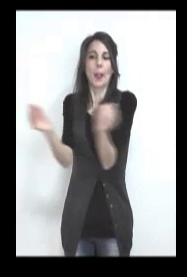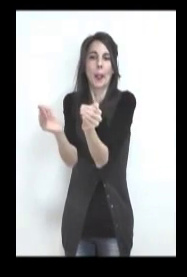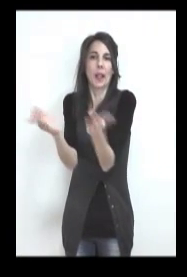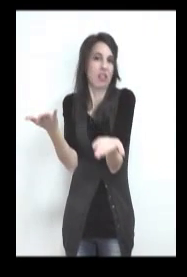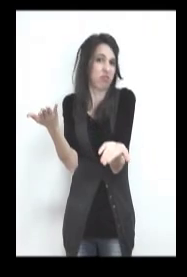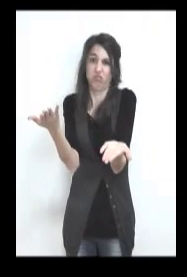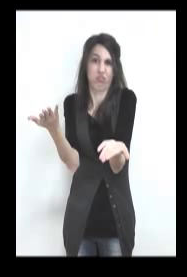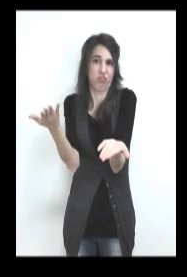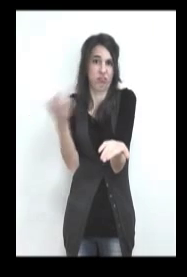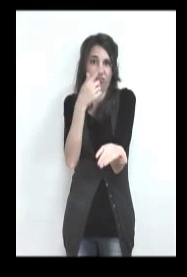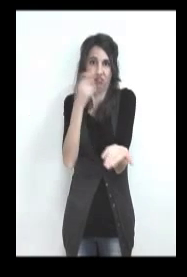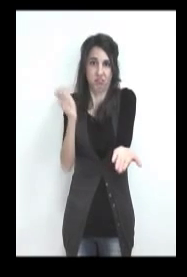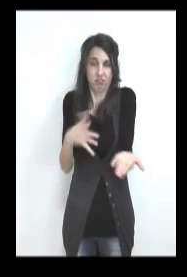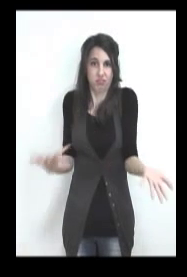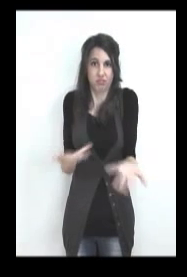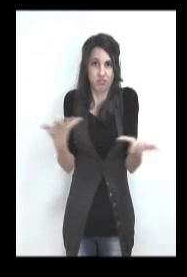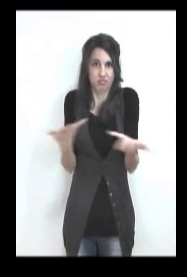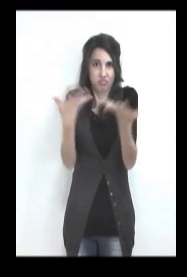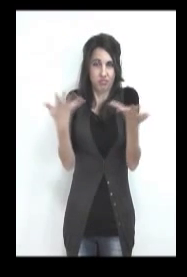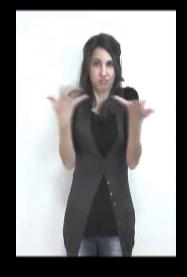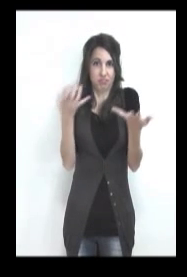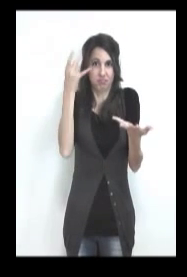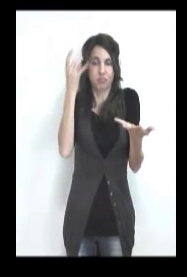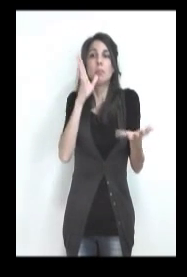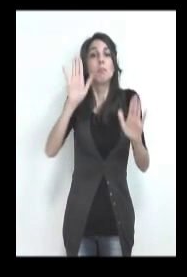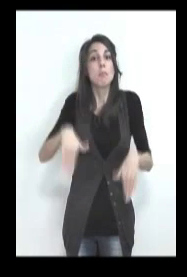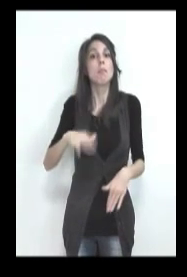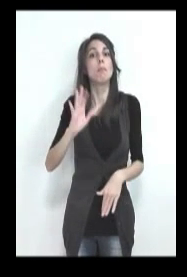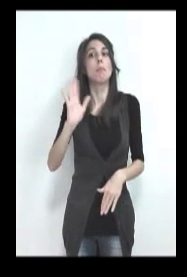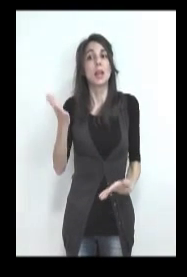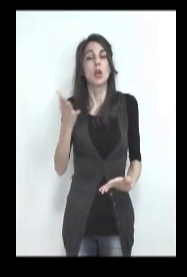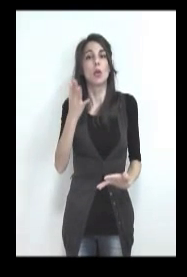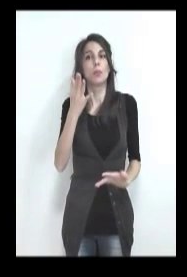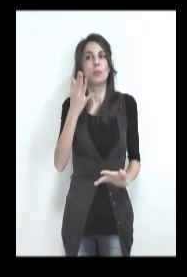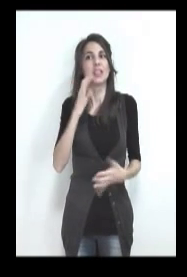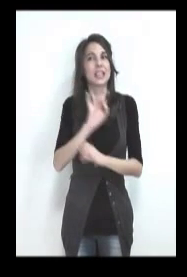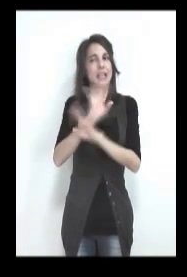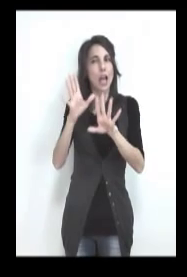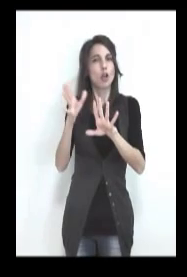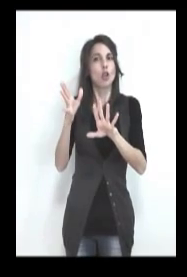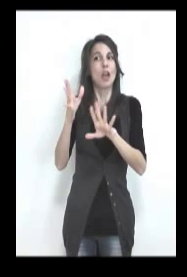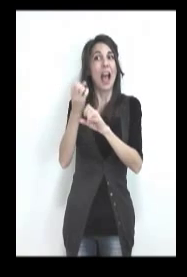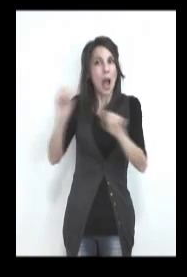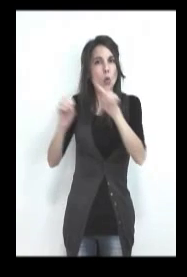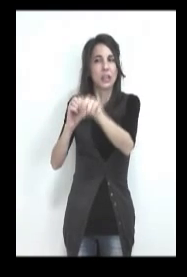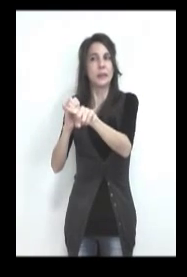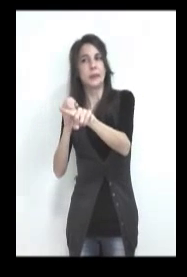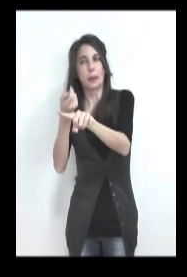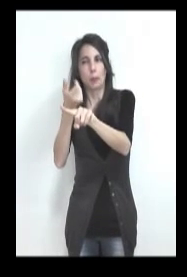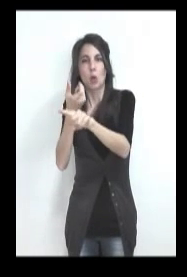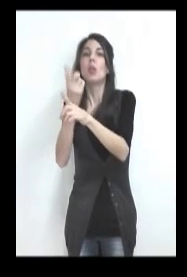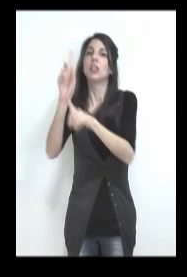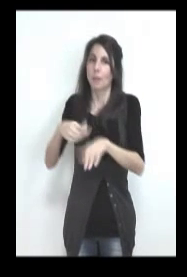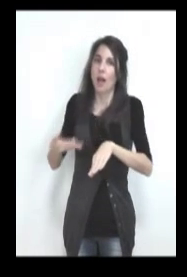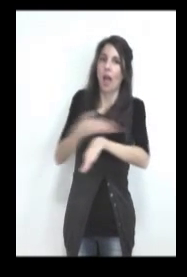tendrá sentido. Pero eso no quita que no haya entrado en la consideración necesaria a la hora de planificar, porque si no, no